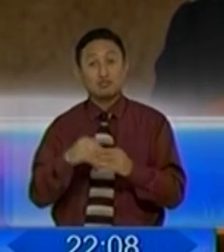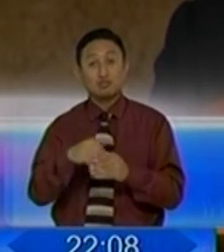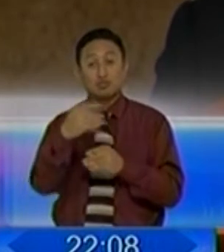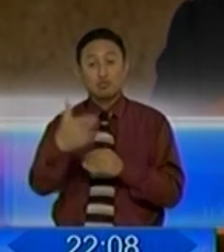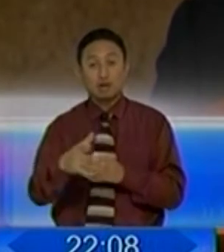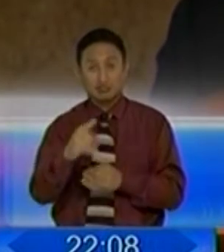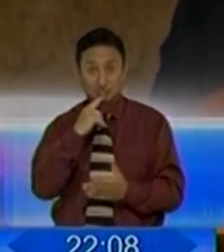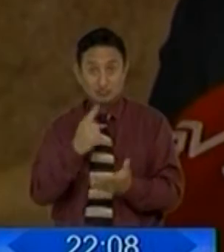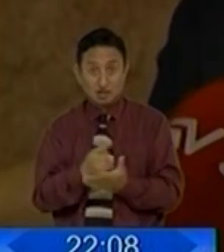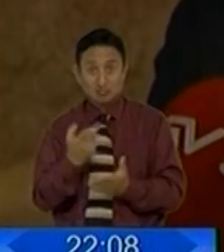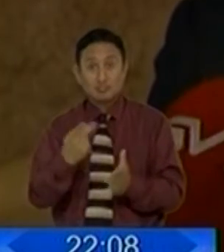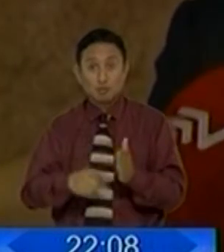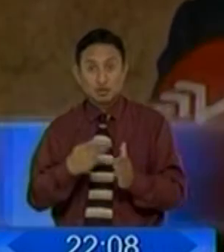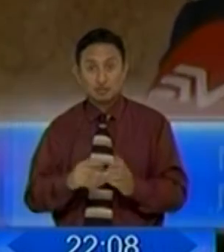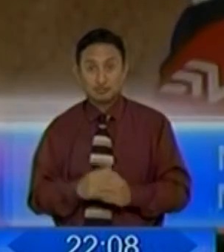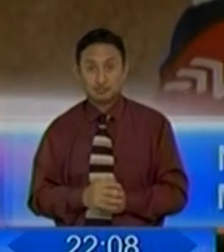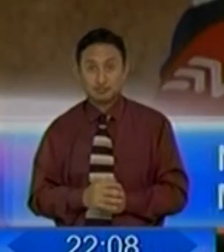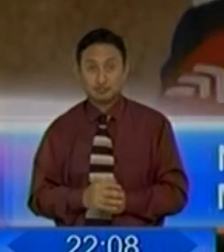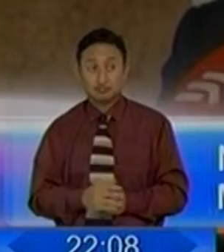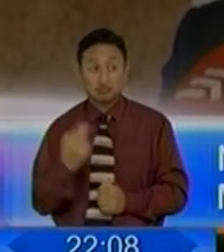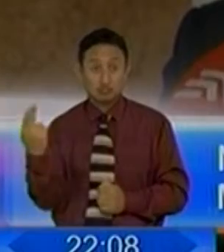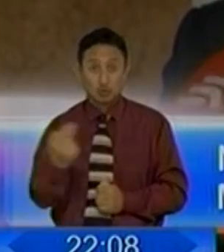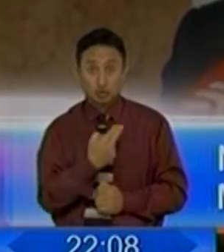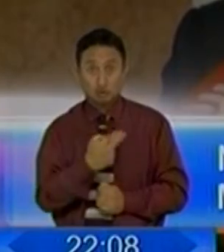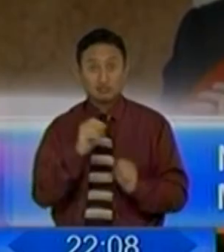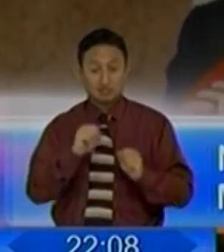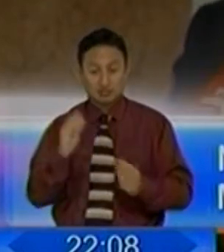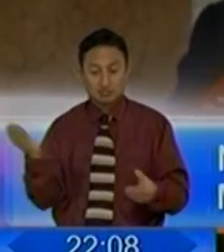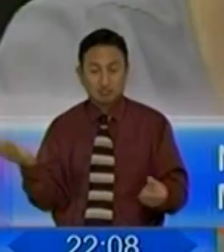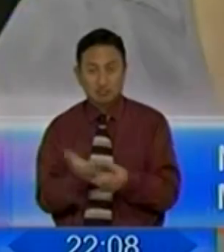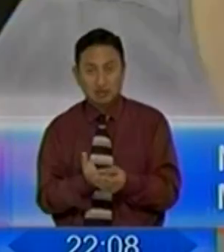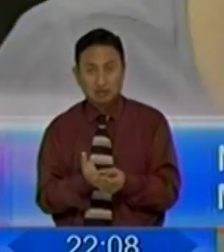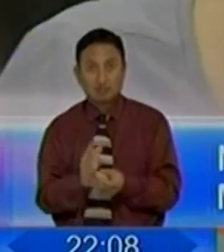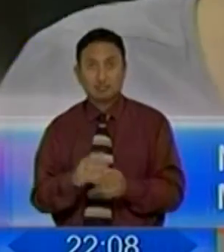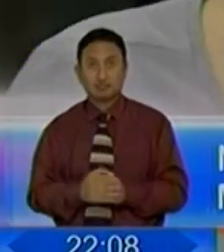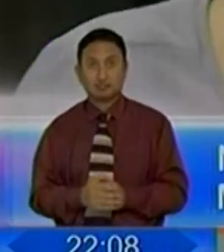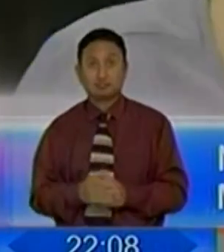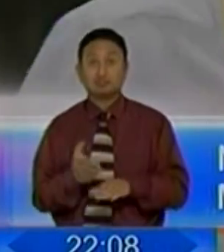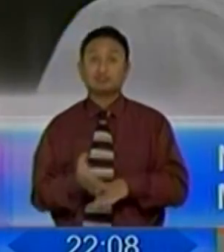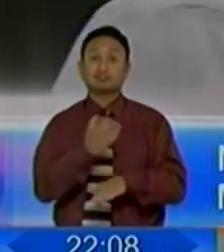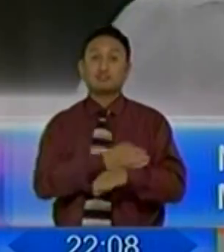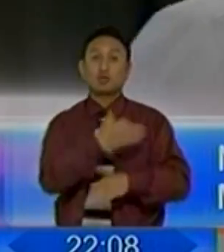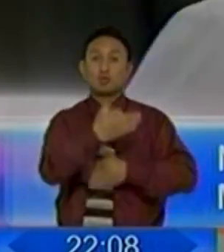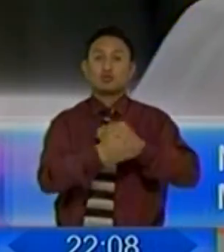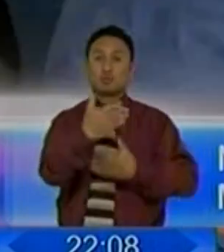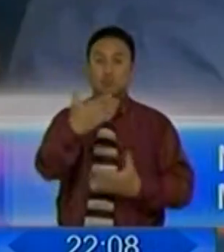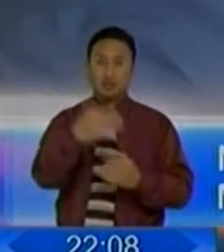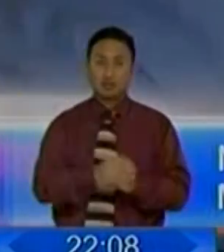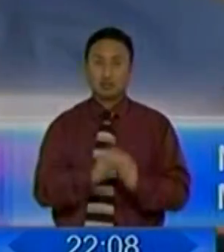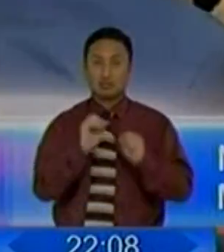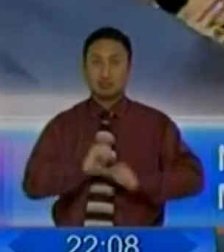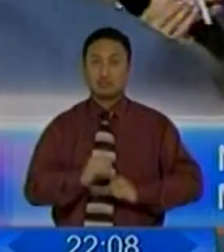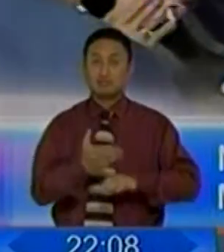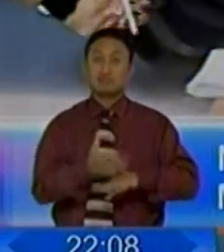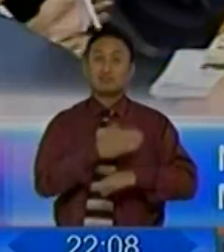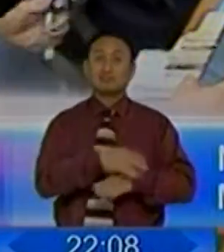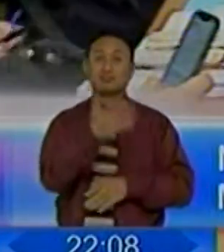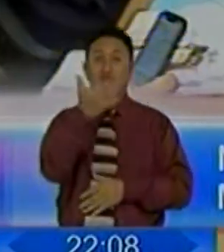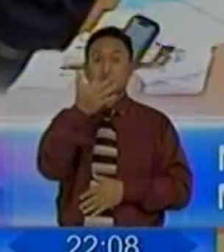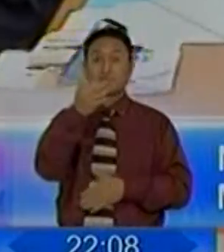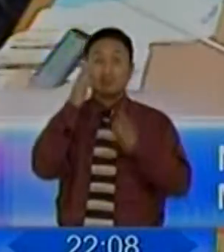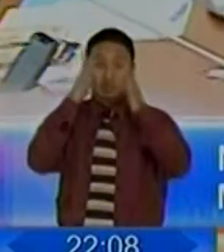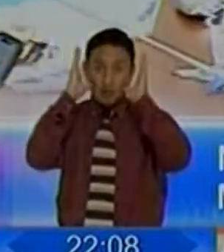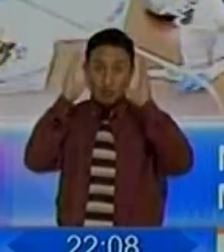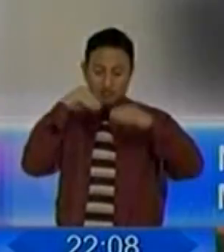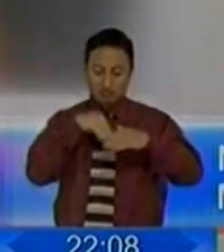la realidad que nosotros también hemos adjuntado como prueba. El anterior juicio político que enfrentó Romo fue archivado el pasado diciembre